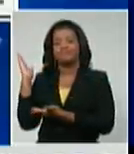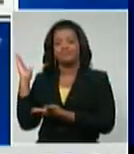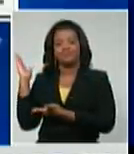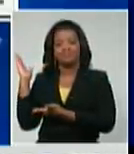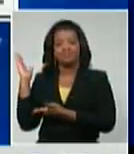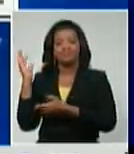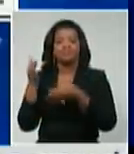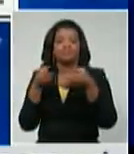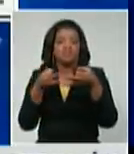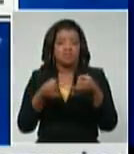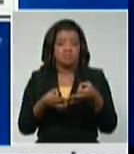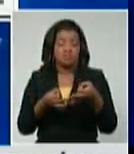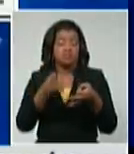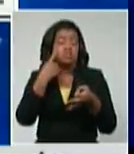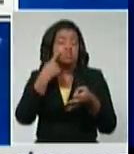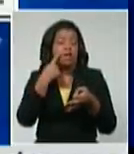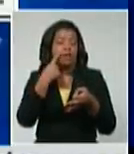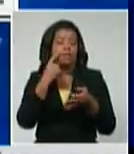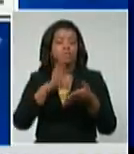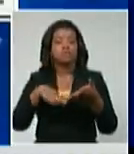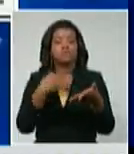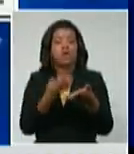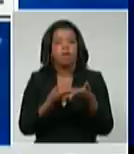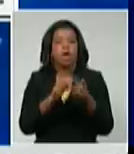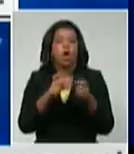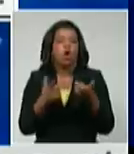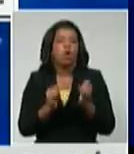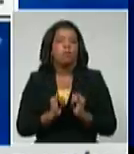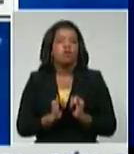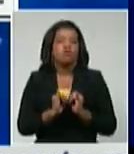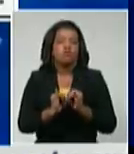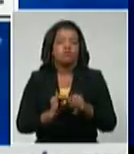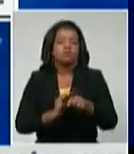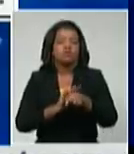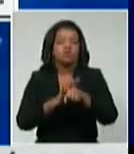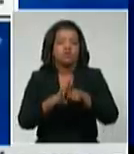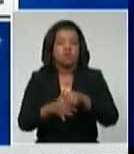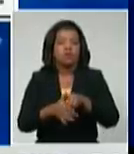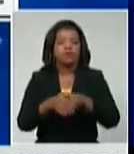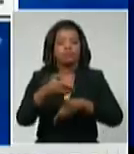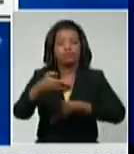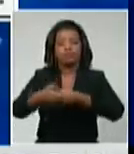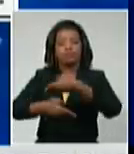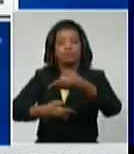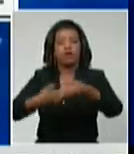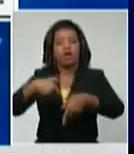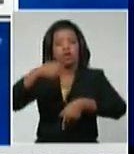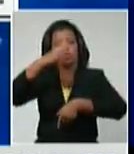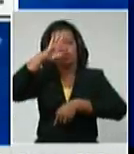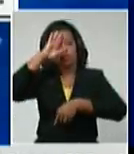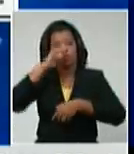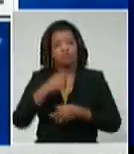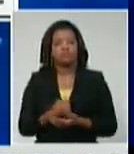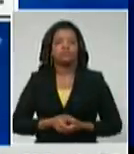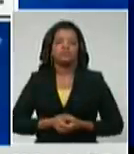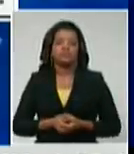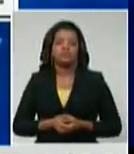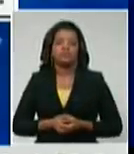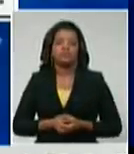ido comportando la pandemia en nuestro país. Ahí ustedes ven el mes de